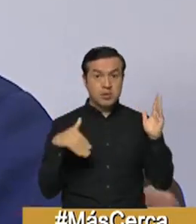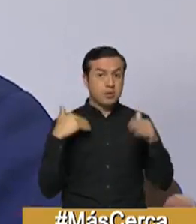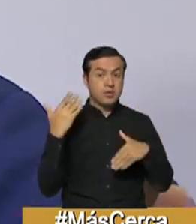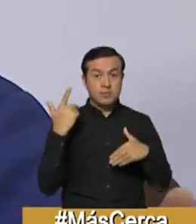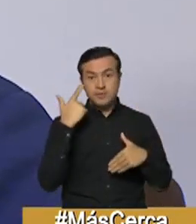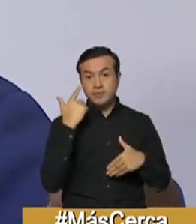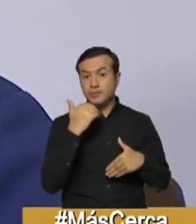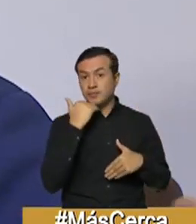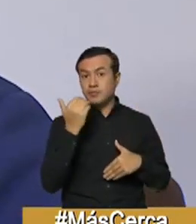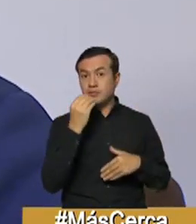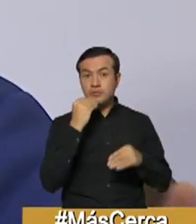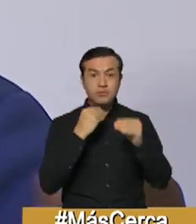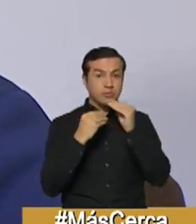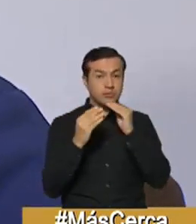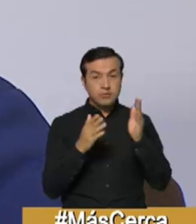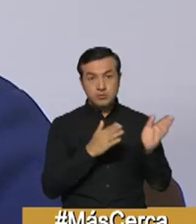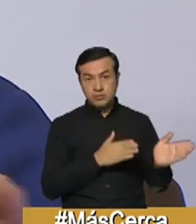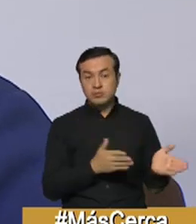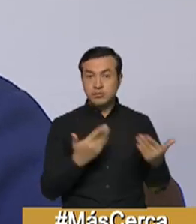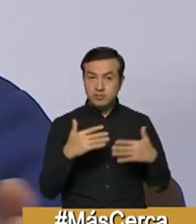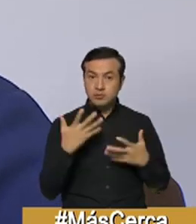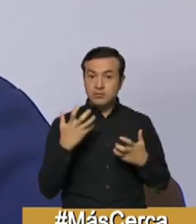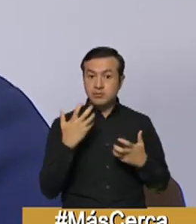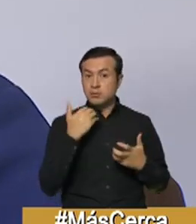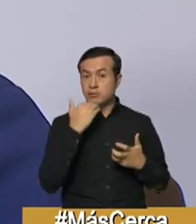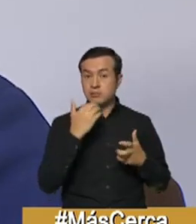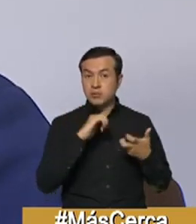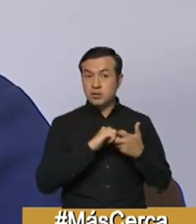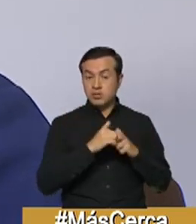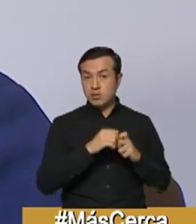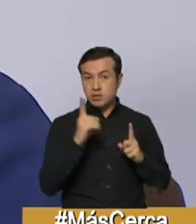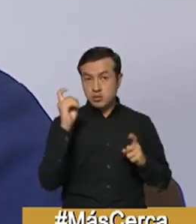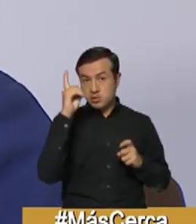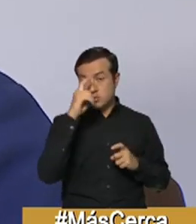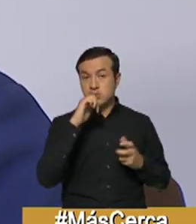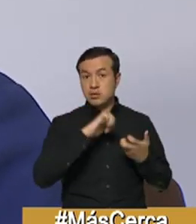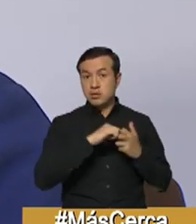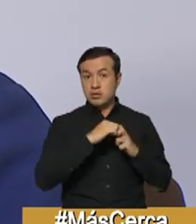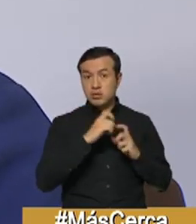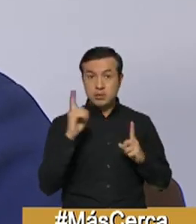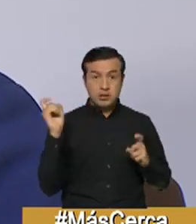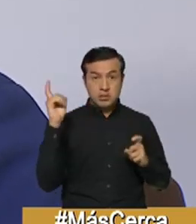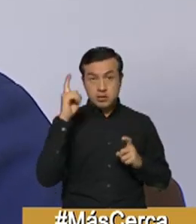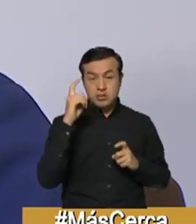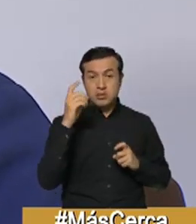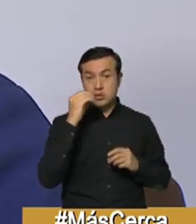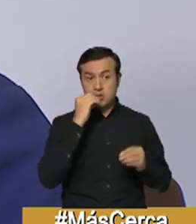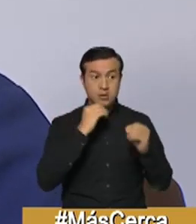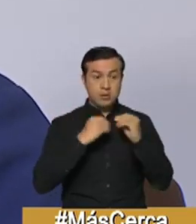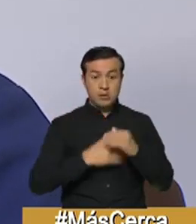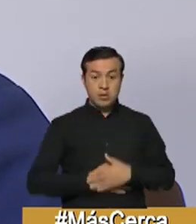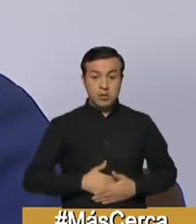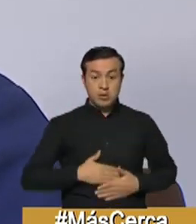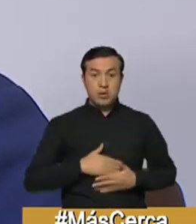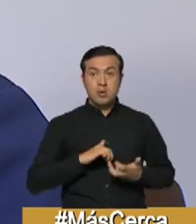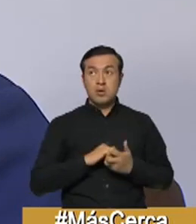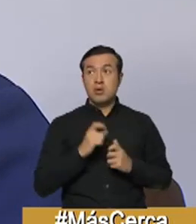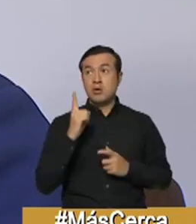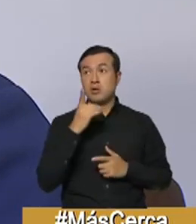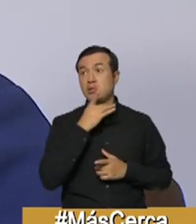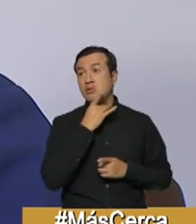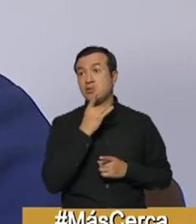otro tipo de alimento cuando tienen algún problema de digestibilidad y eso ya